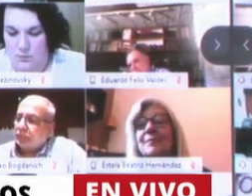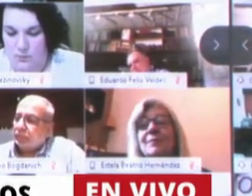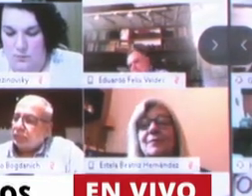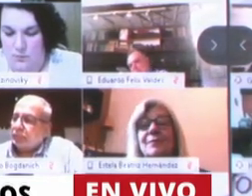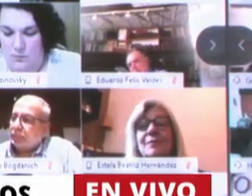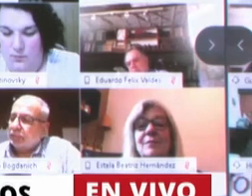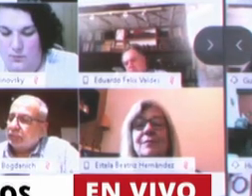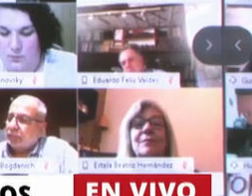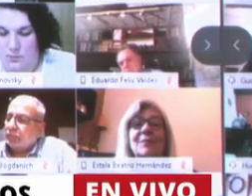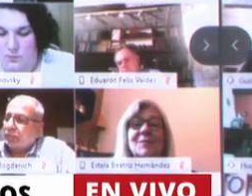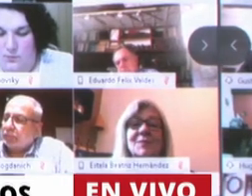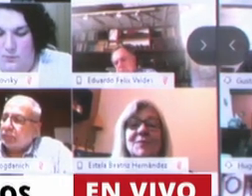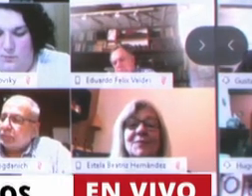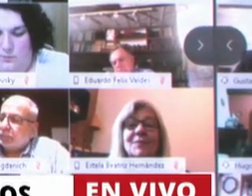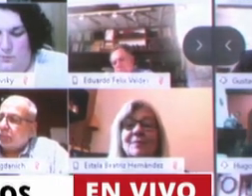están